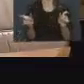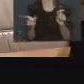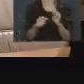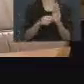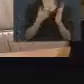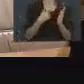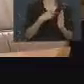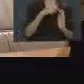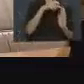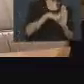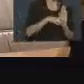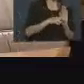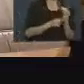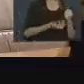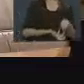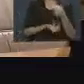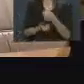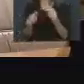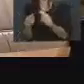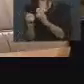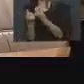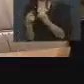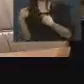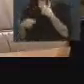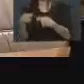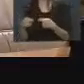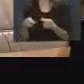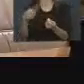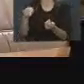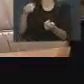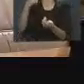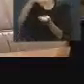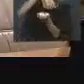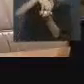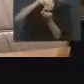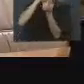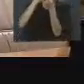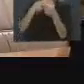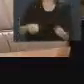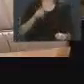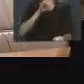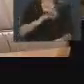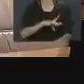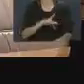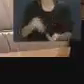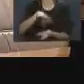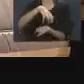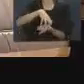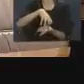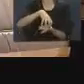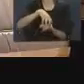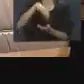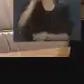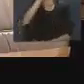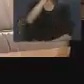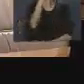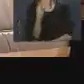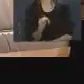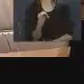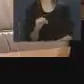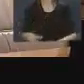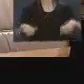inversión En beneficio de una de las comunas más pobres de Chile de una de las comunas que tiene el más alto índice